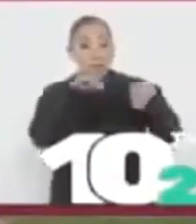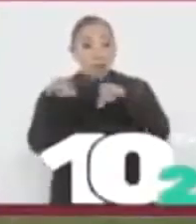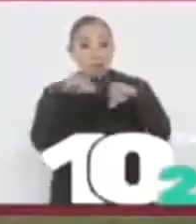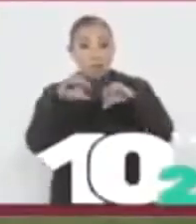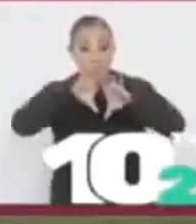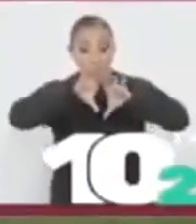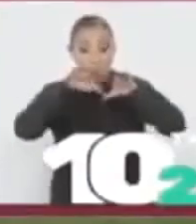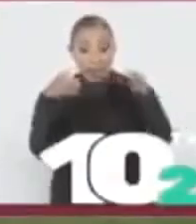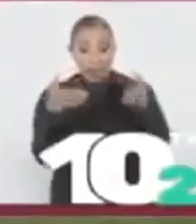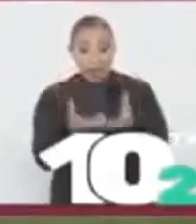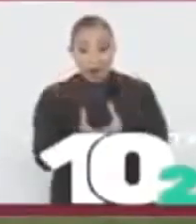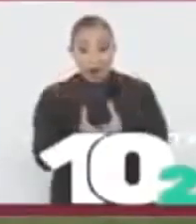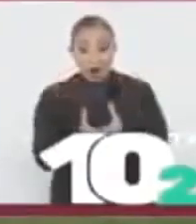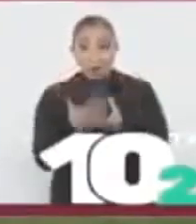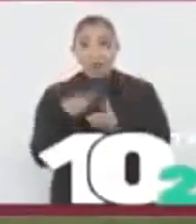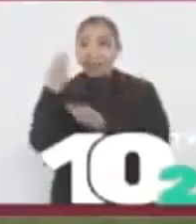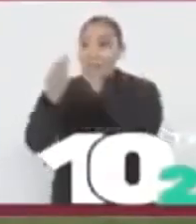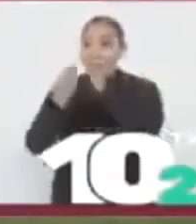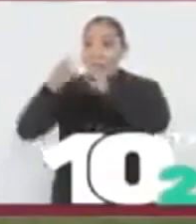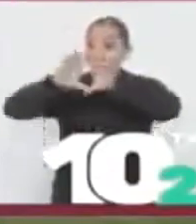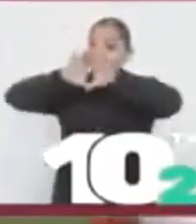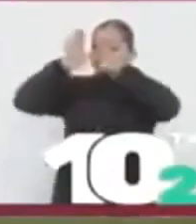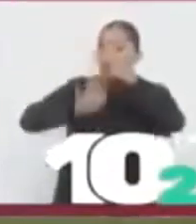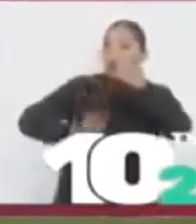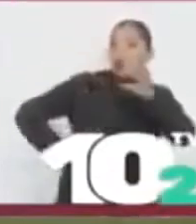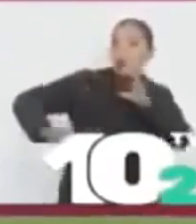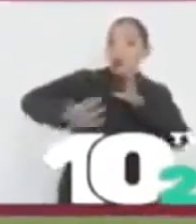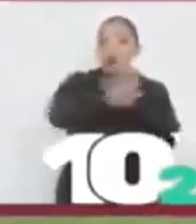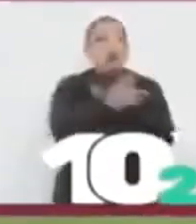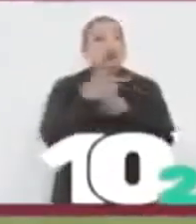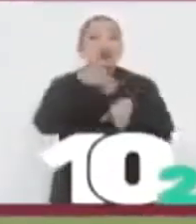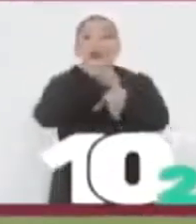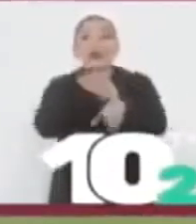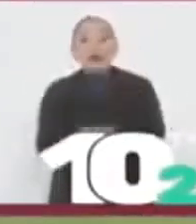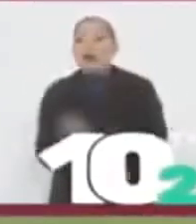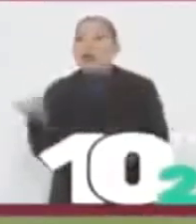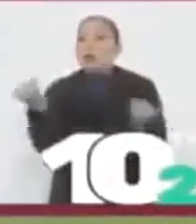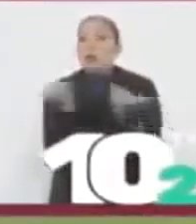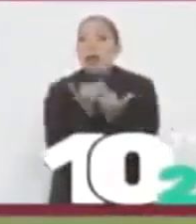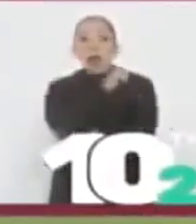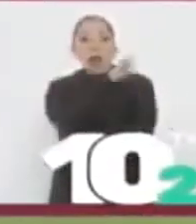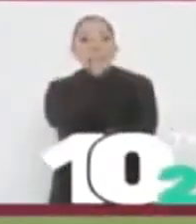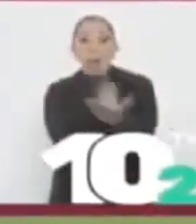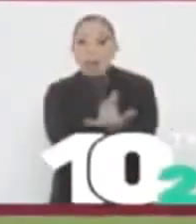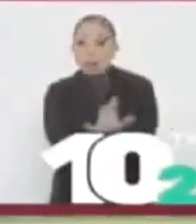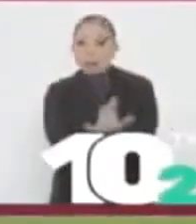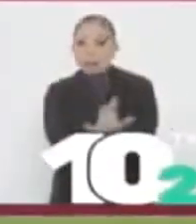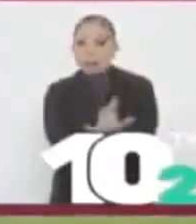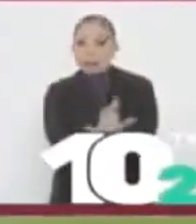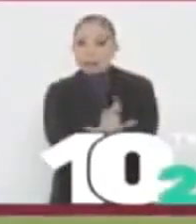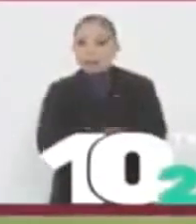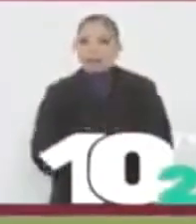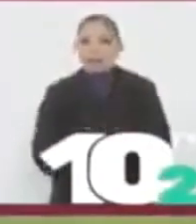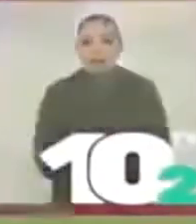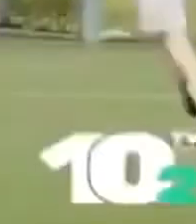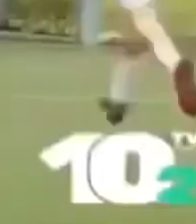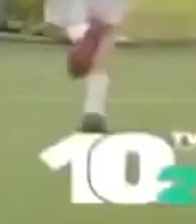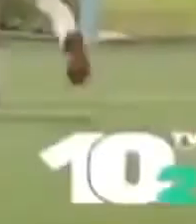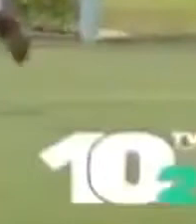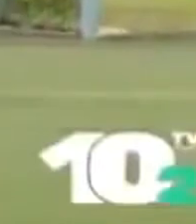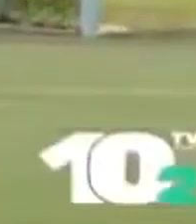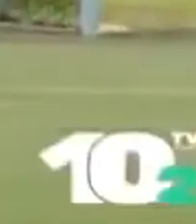El movimiento de un balón y el del planeta entero se rigen por las mismas leyes.